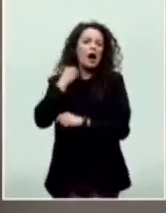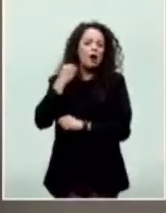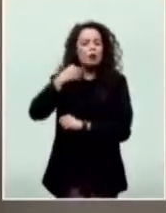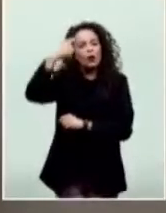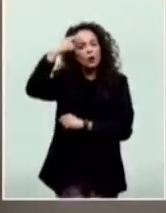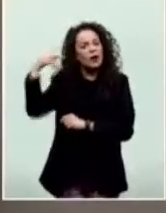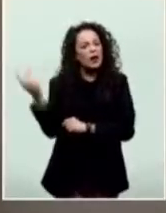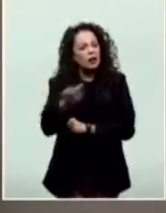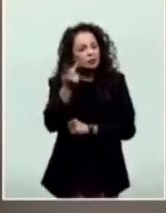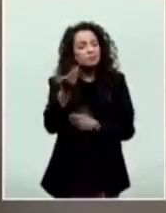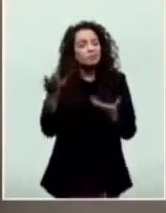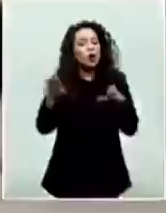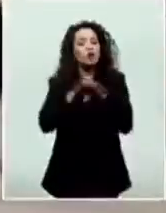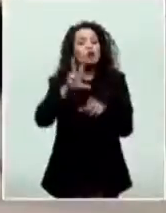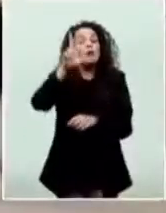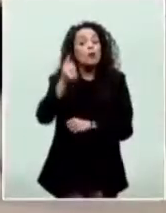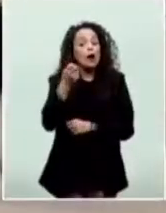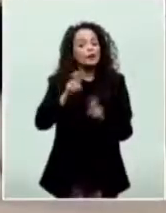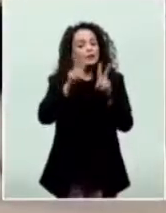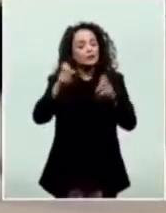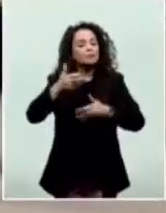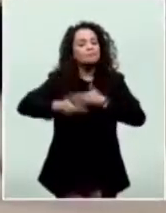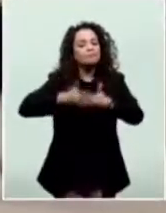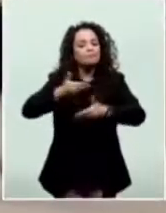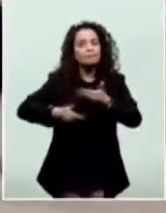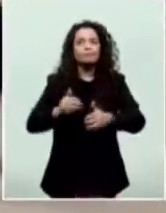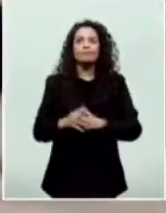estos asuntos. En el tema de